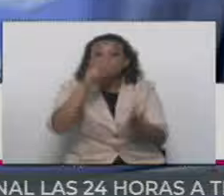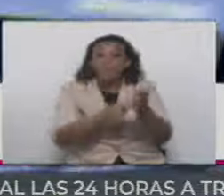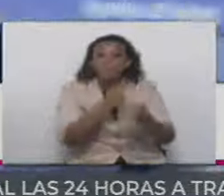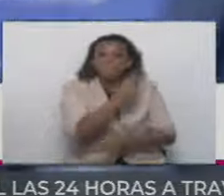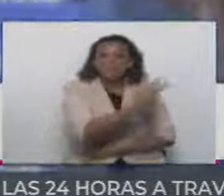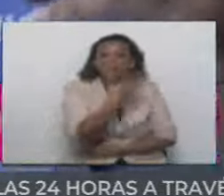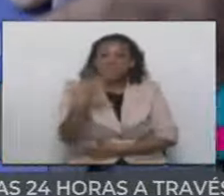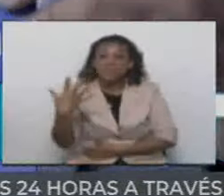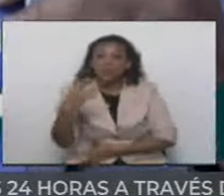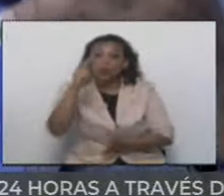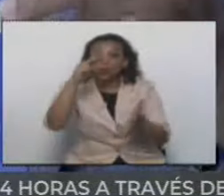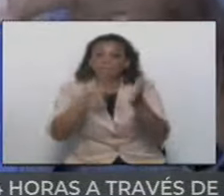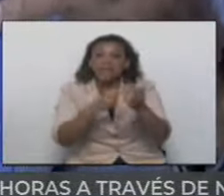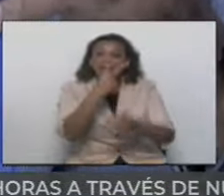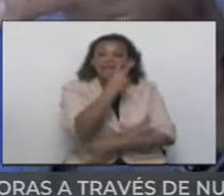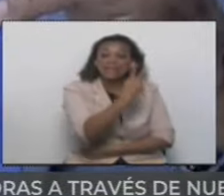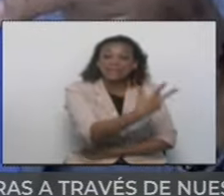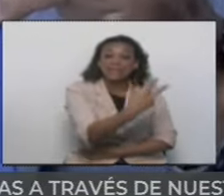2025-2031.